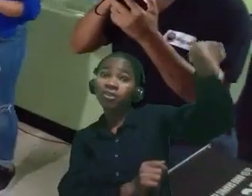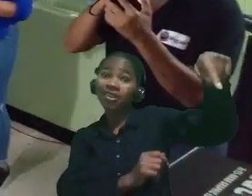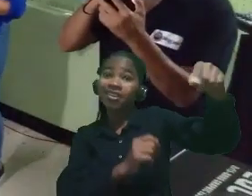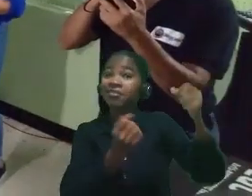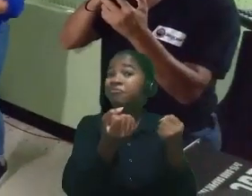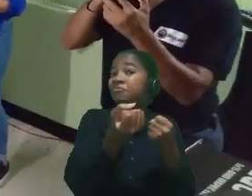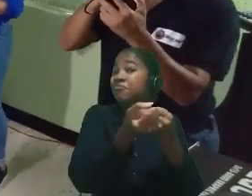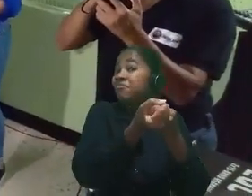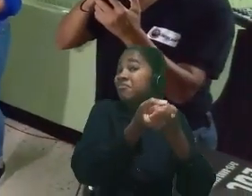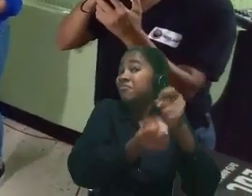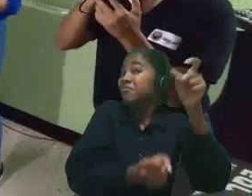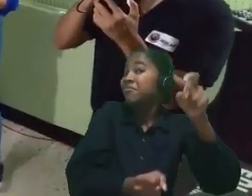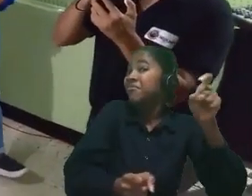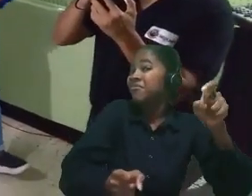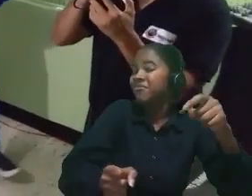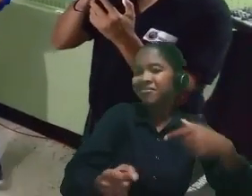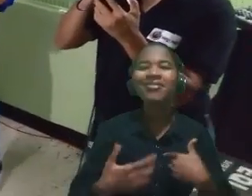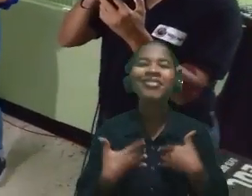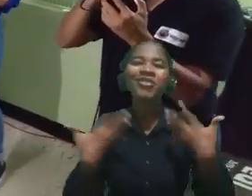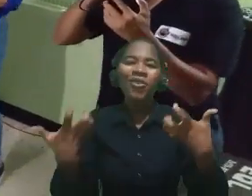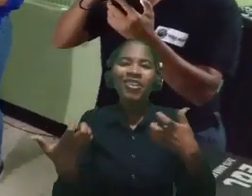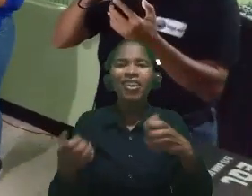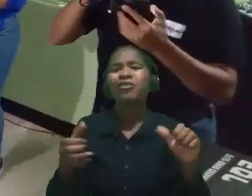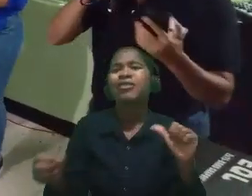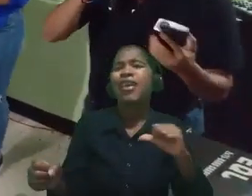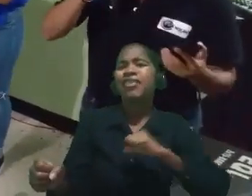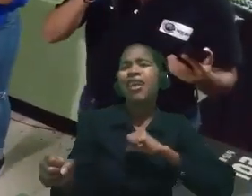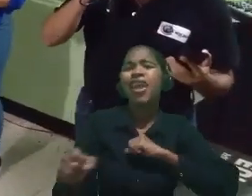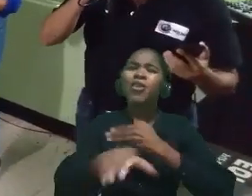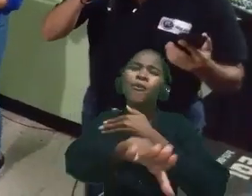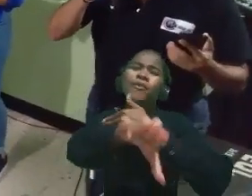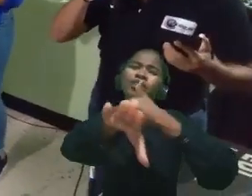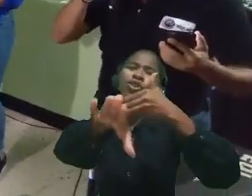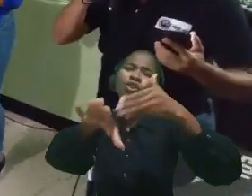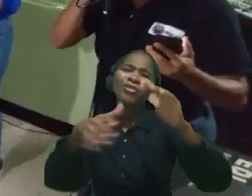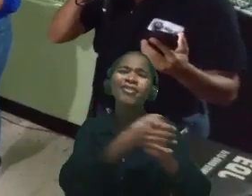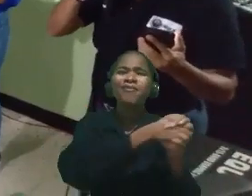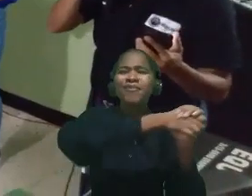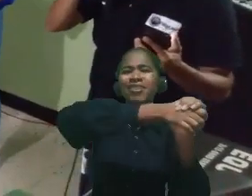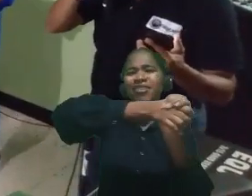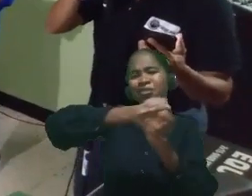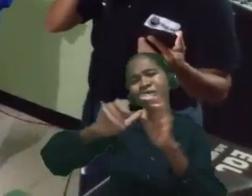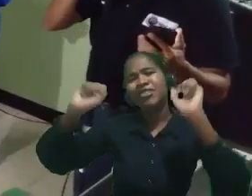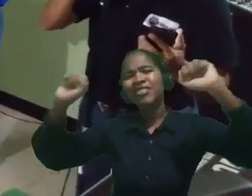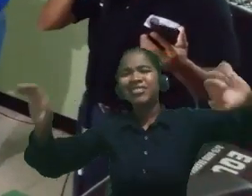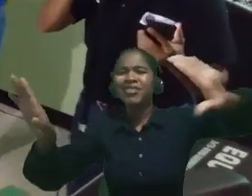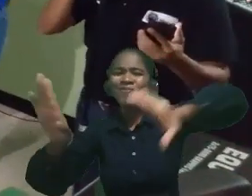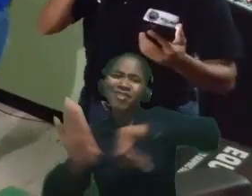Pudiera necesitar, yo quiero tener un